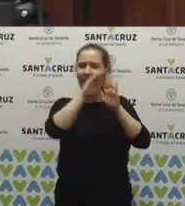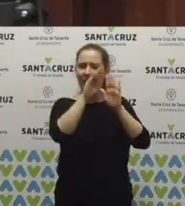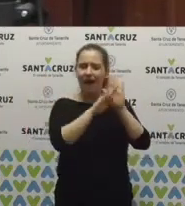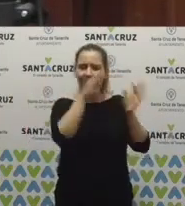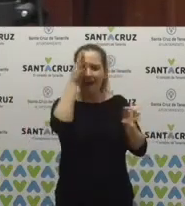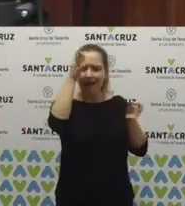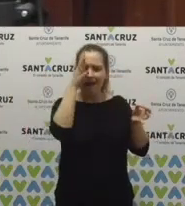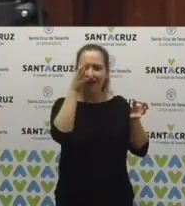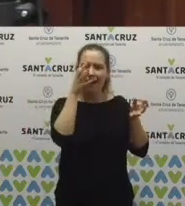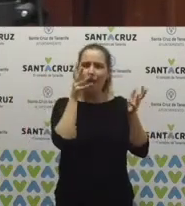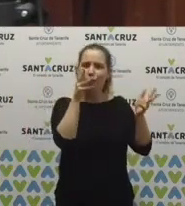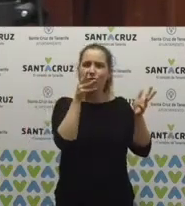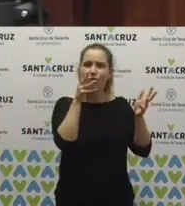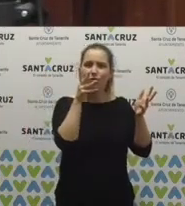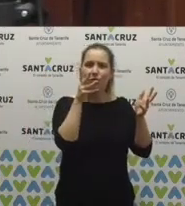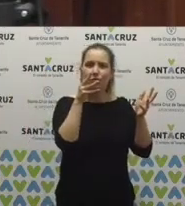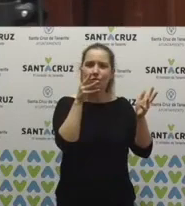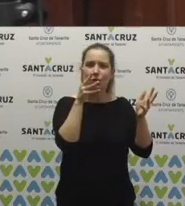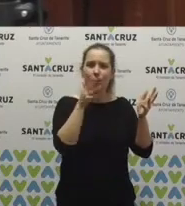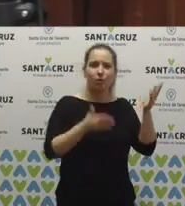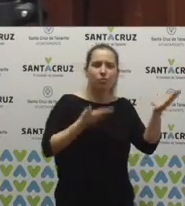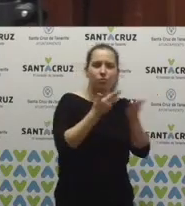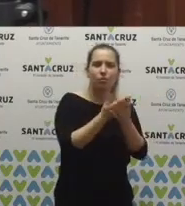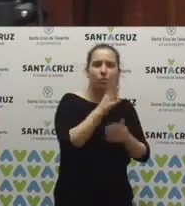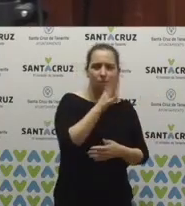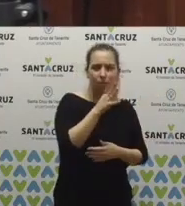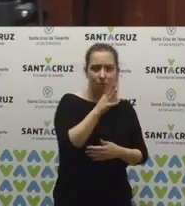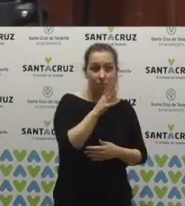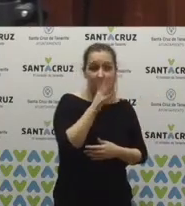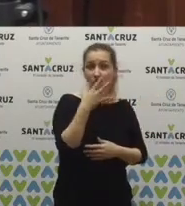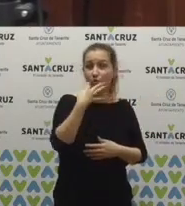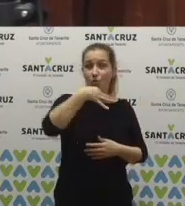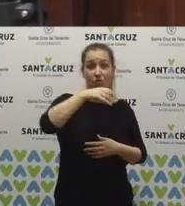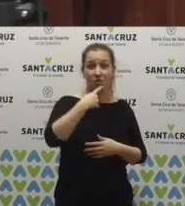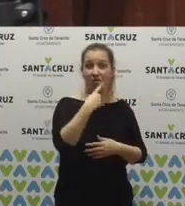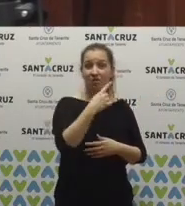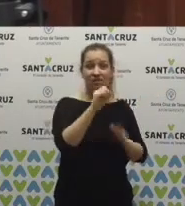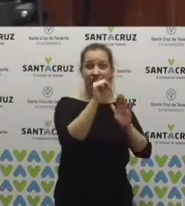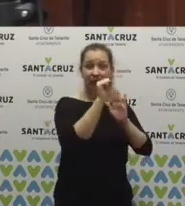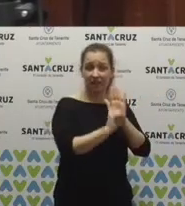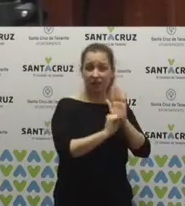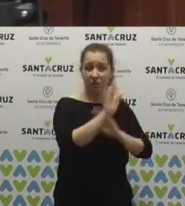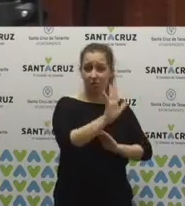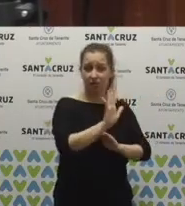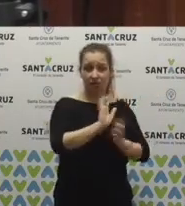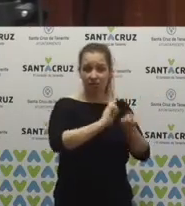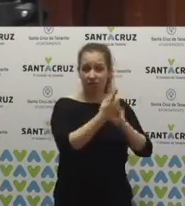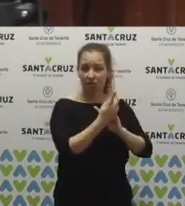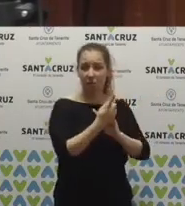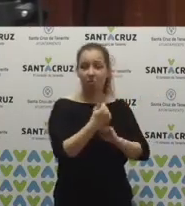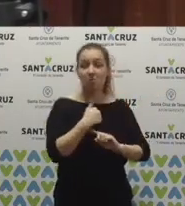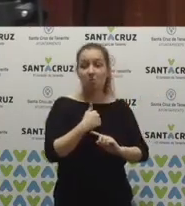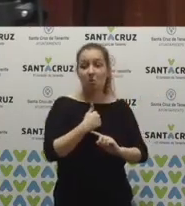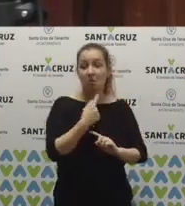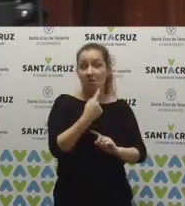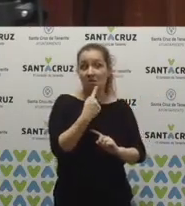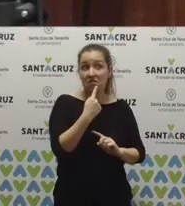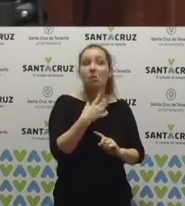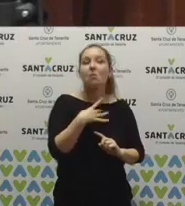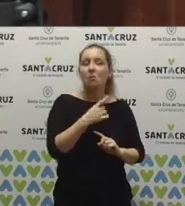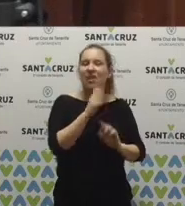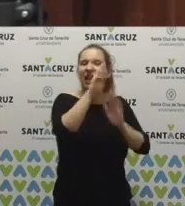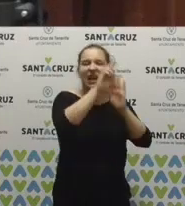la modificación del artículo 5 yo creo que esto hubiera requerido una propuesta de la modificación integral del